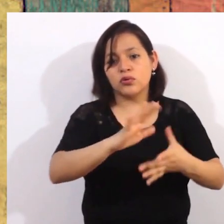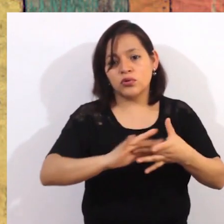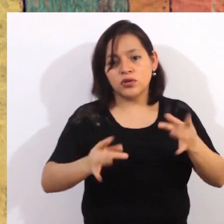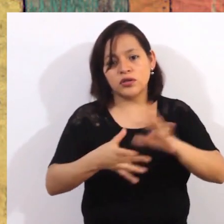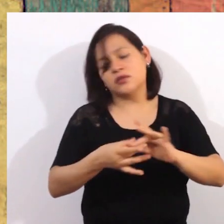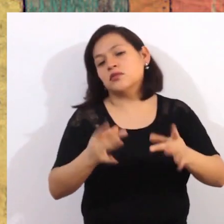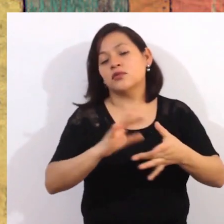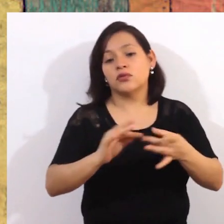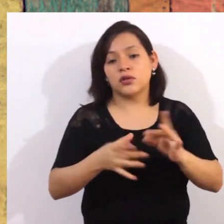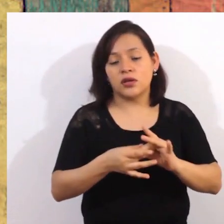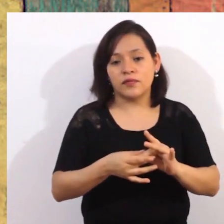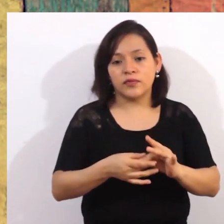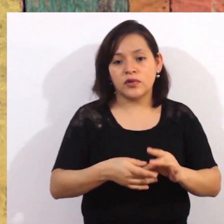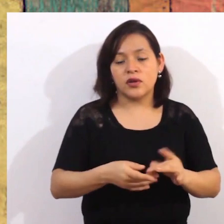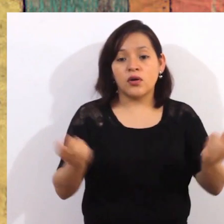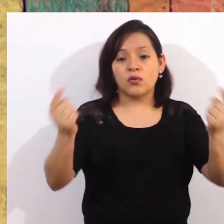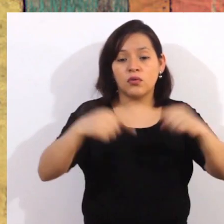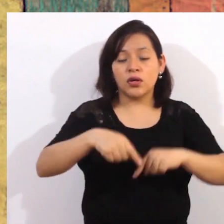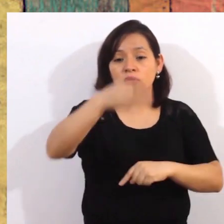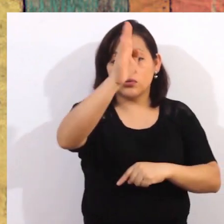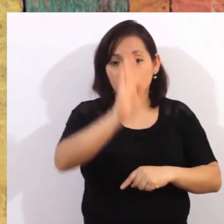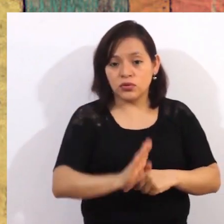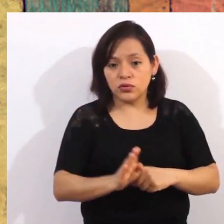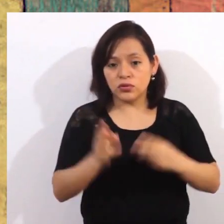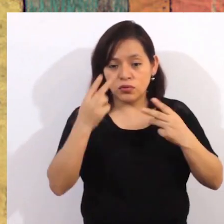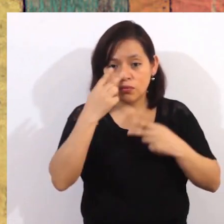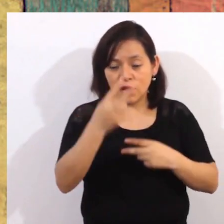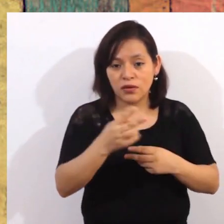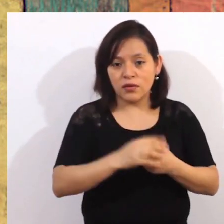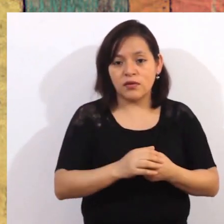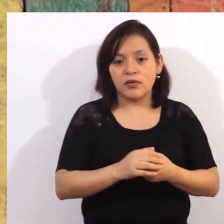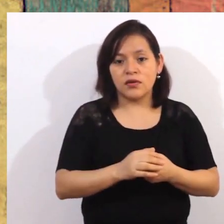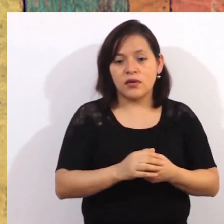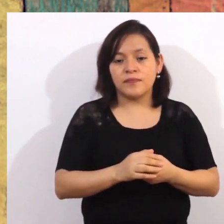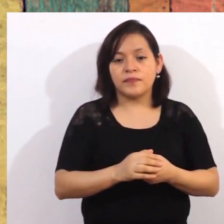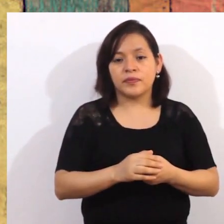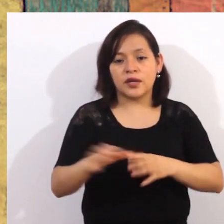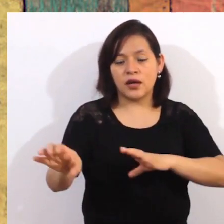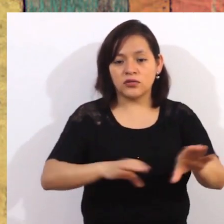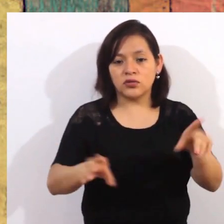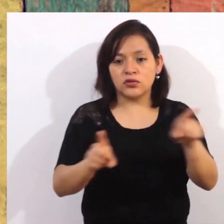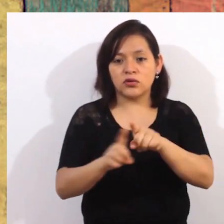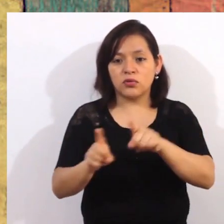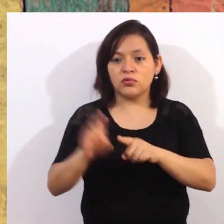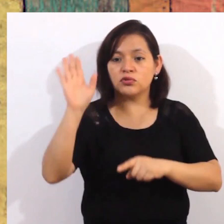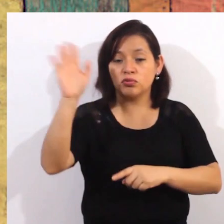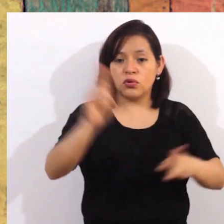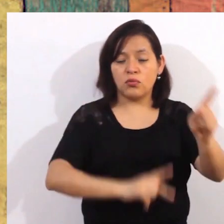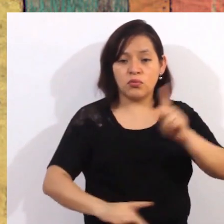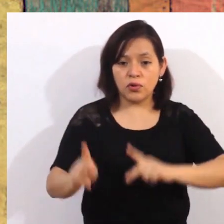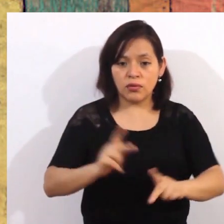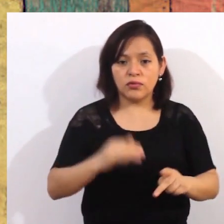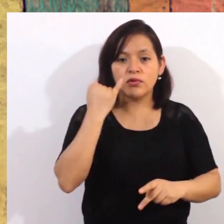Cuando Él ve acciones como, y por eso hicimos referencia para considerar esto, acciones como las de su pueblo,